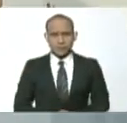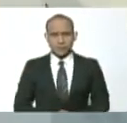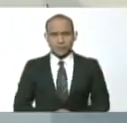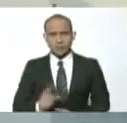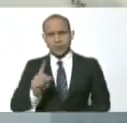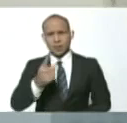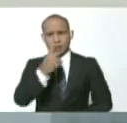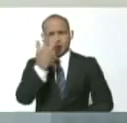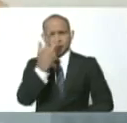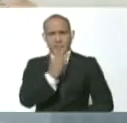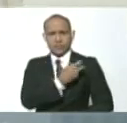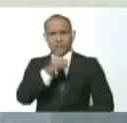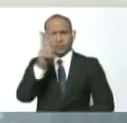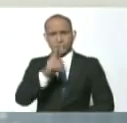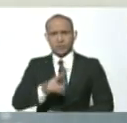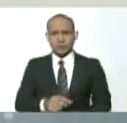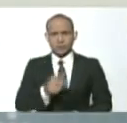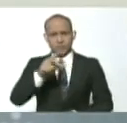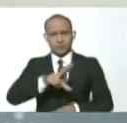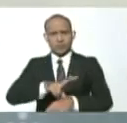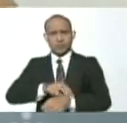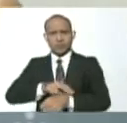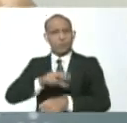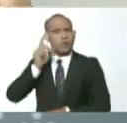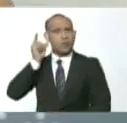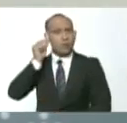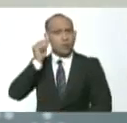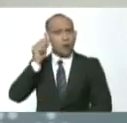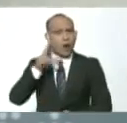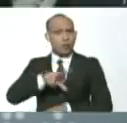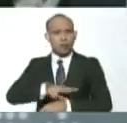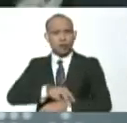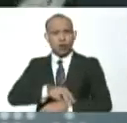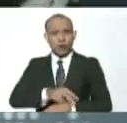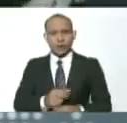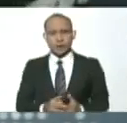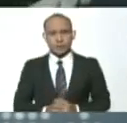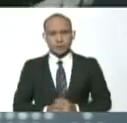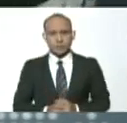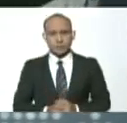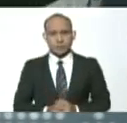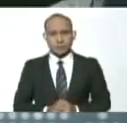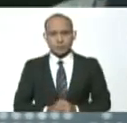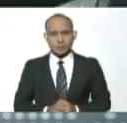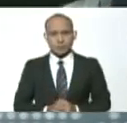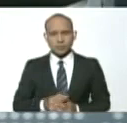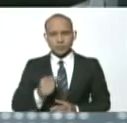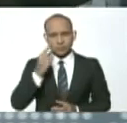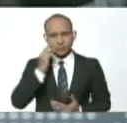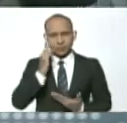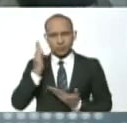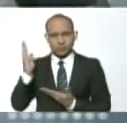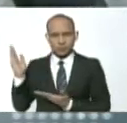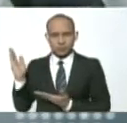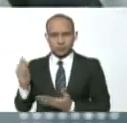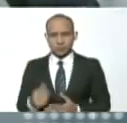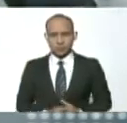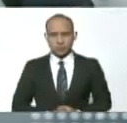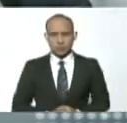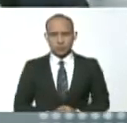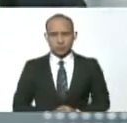primera vacuna de venezuela fue una doctora una médica la doctora gladys amelia rivero